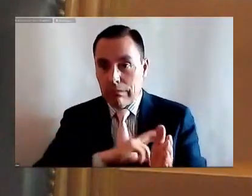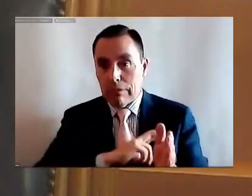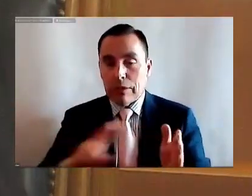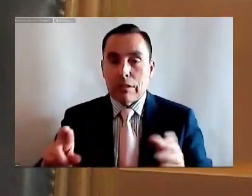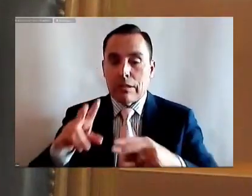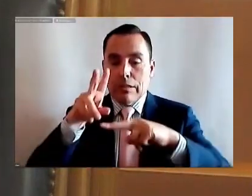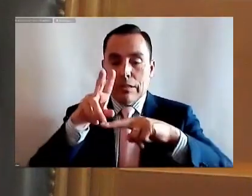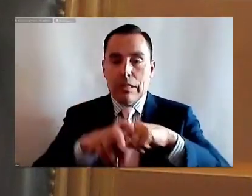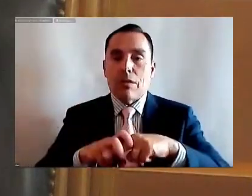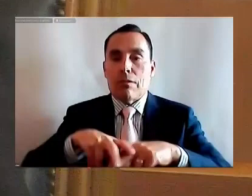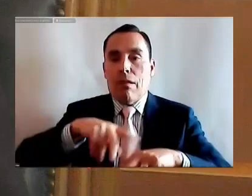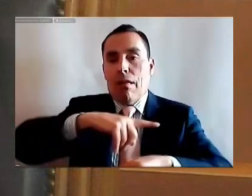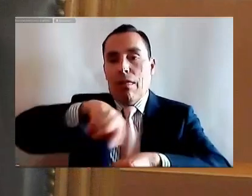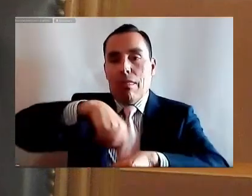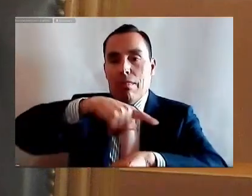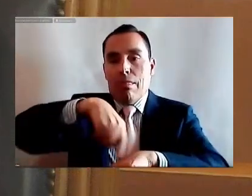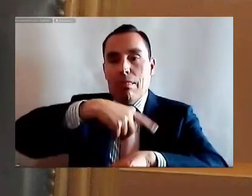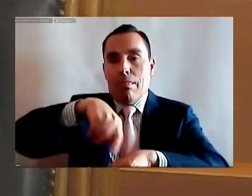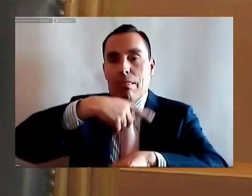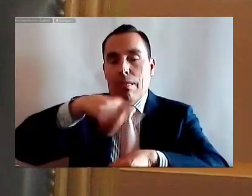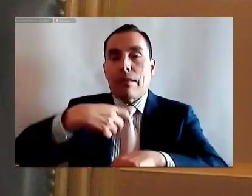eso le paguen fundamentalmente.